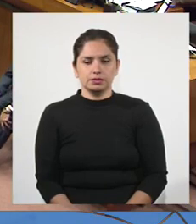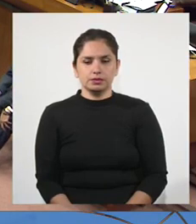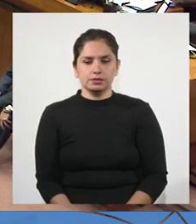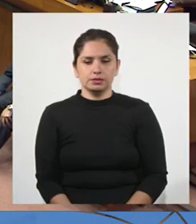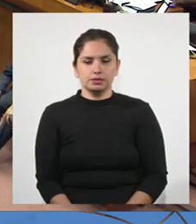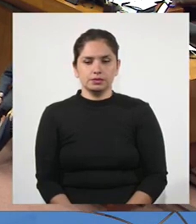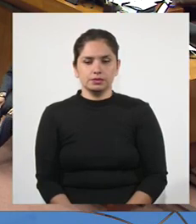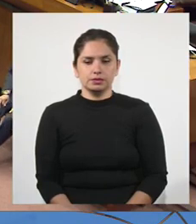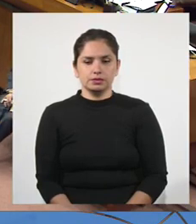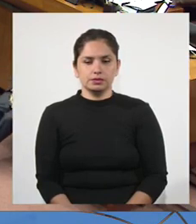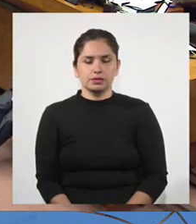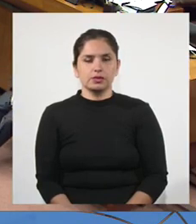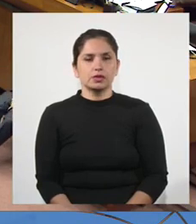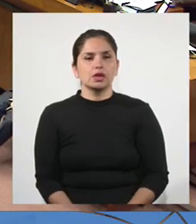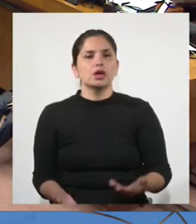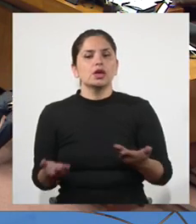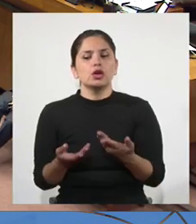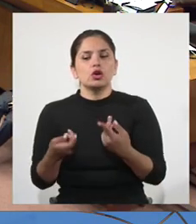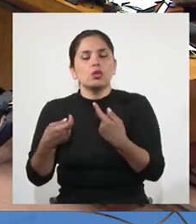Señala como gastar.